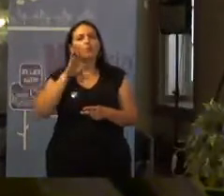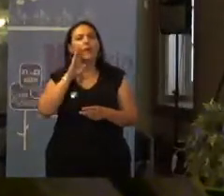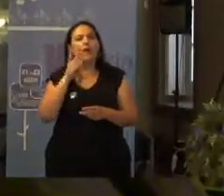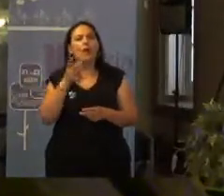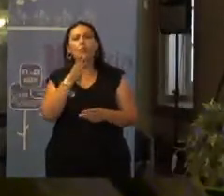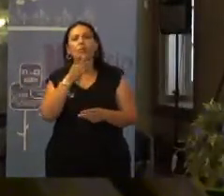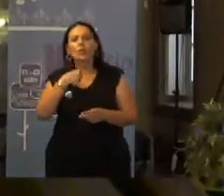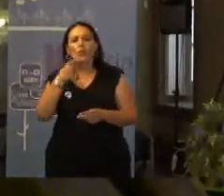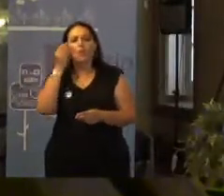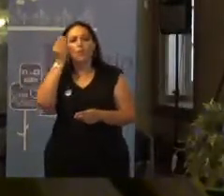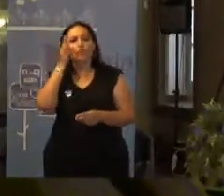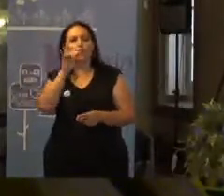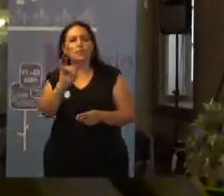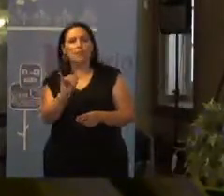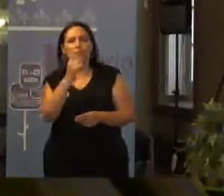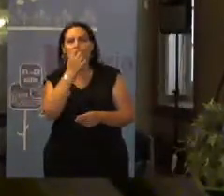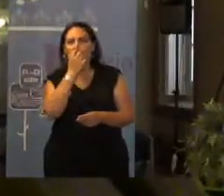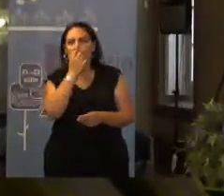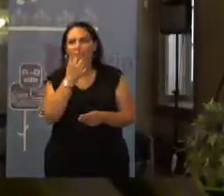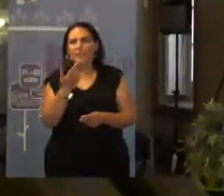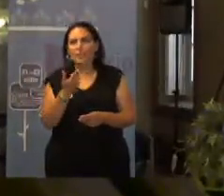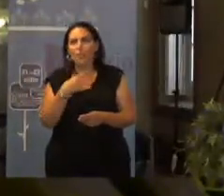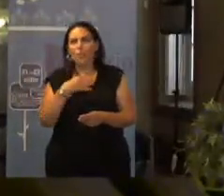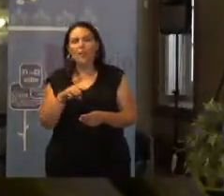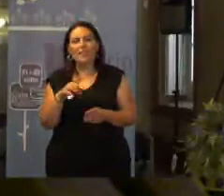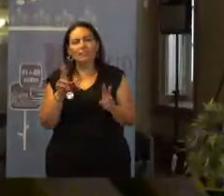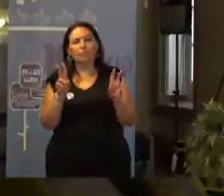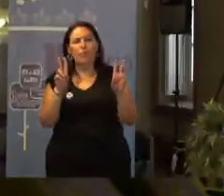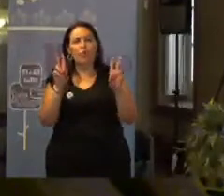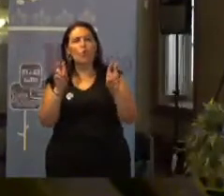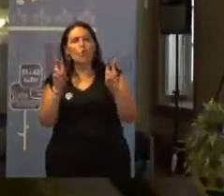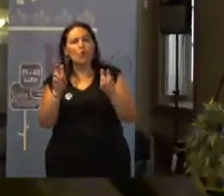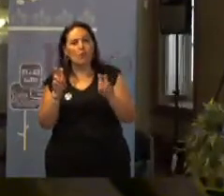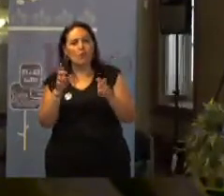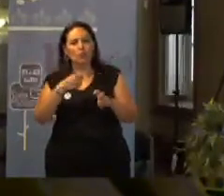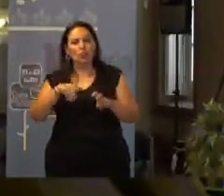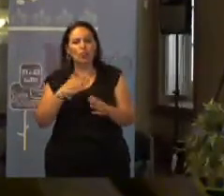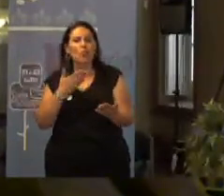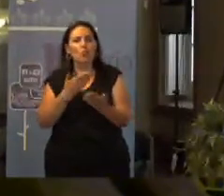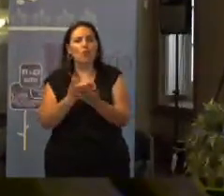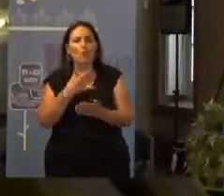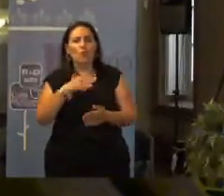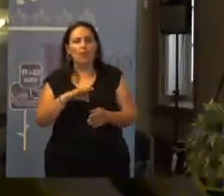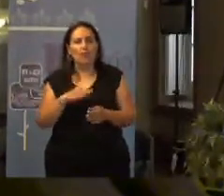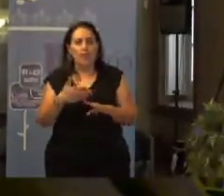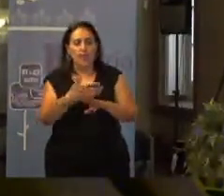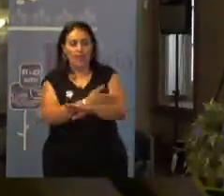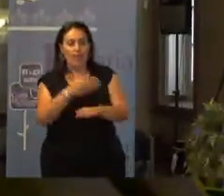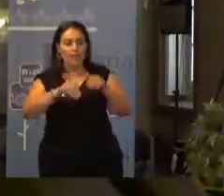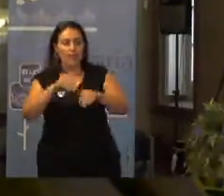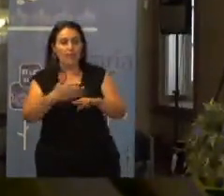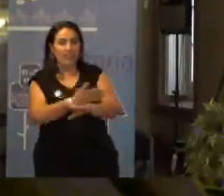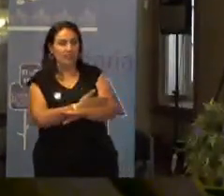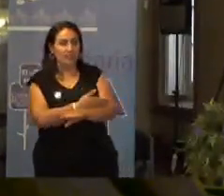que é algo que sería novidoso e sí que creo que poderíamos propoñer, que antes das eleccións, a ver, porque